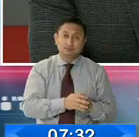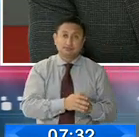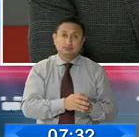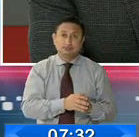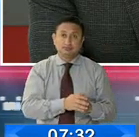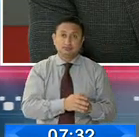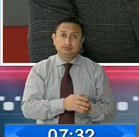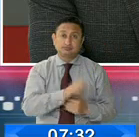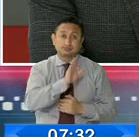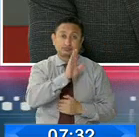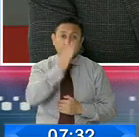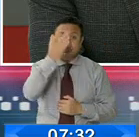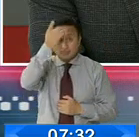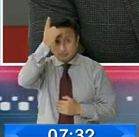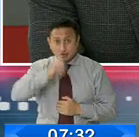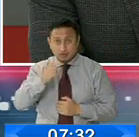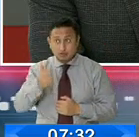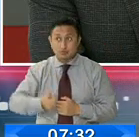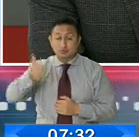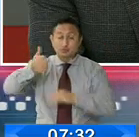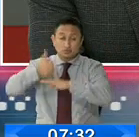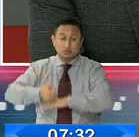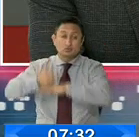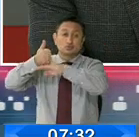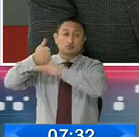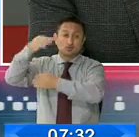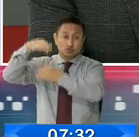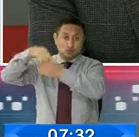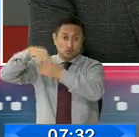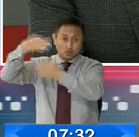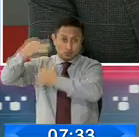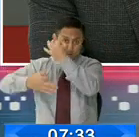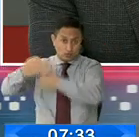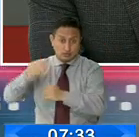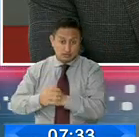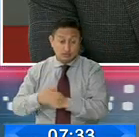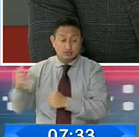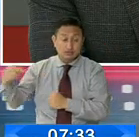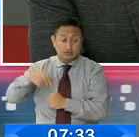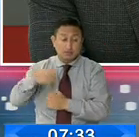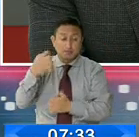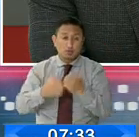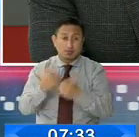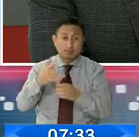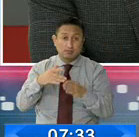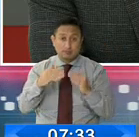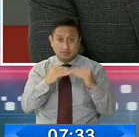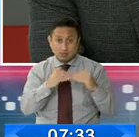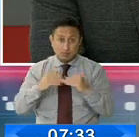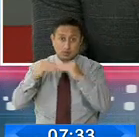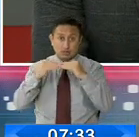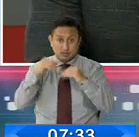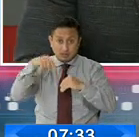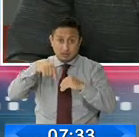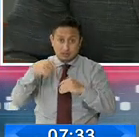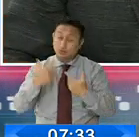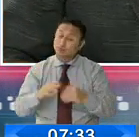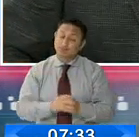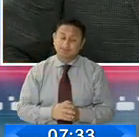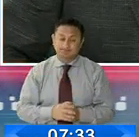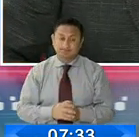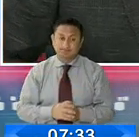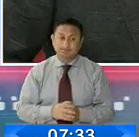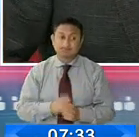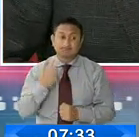las resoluciones del Tribunal Contencioso Electoral se ponga en peligro la democracia del país.